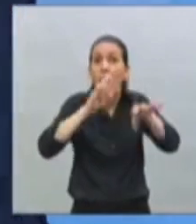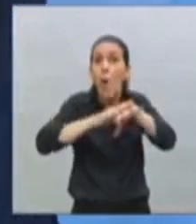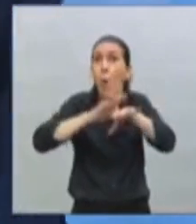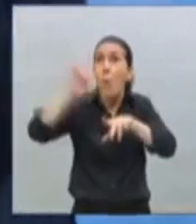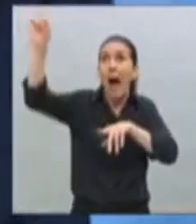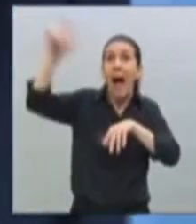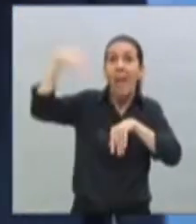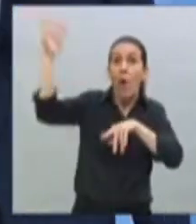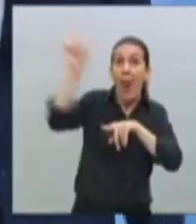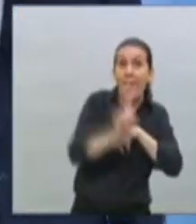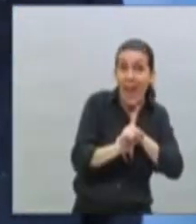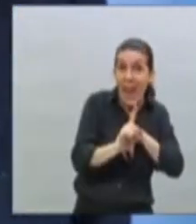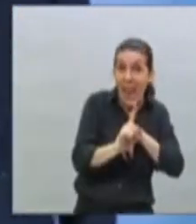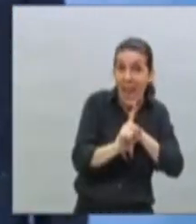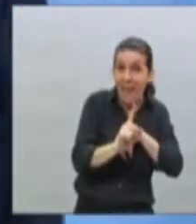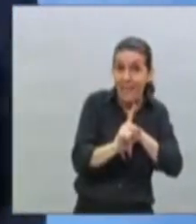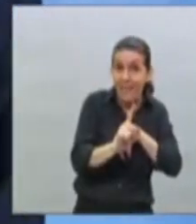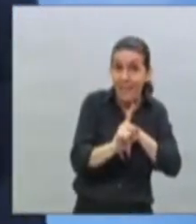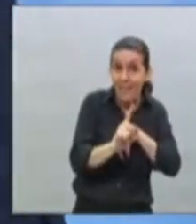es La Pampa, eso.